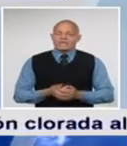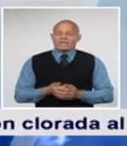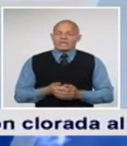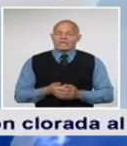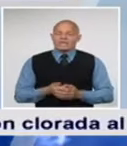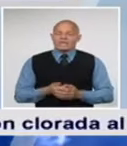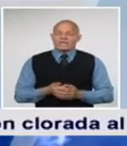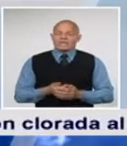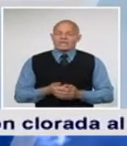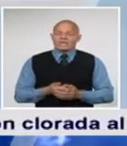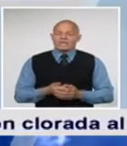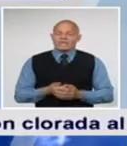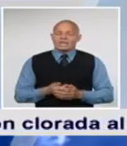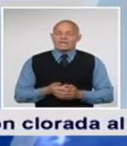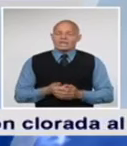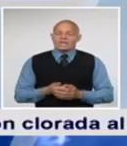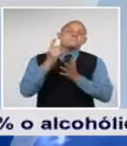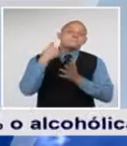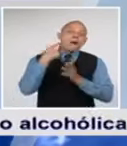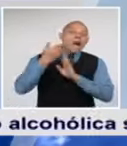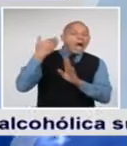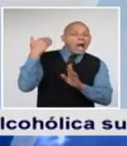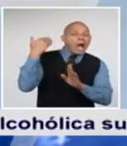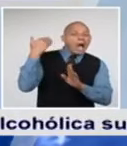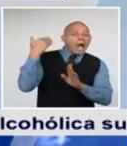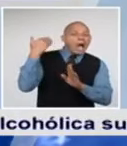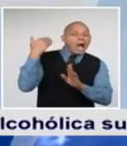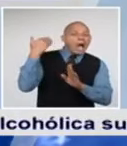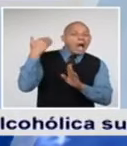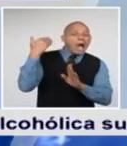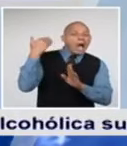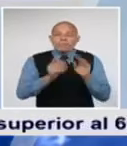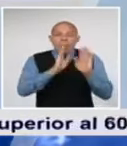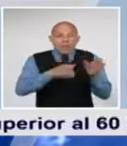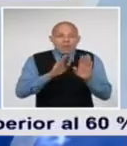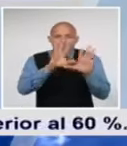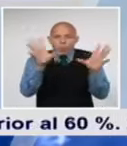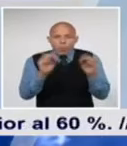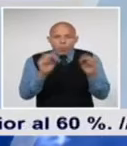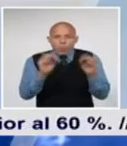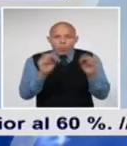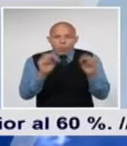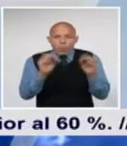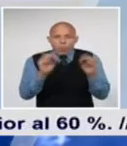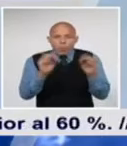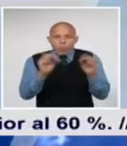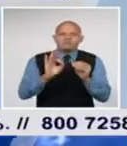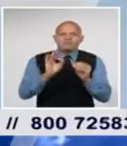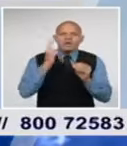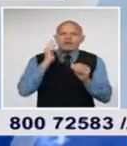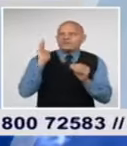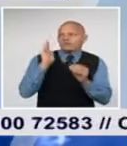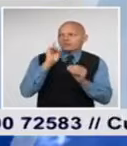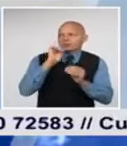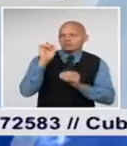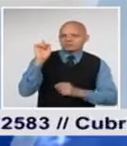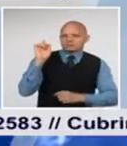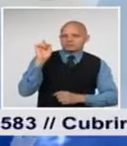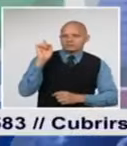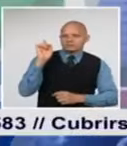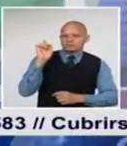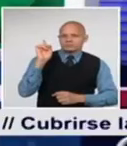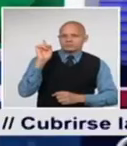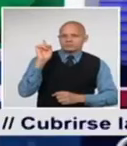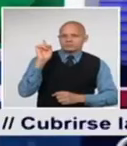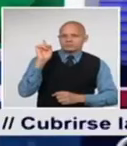personas que han fallecido en Cuba con esta enfermedad es de 654. La letalidad